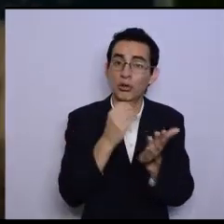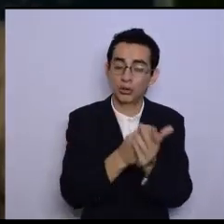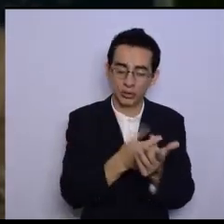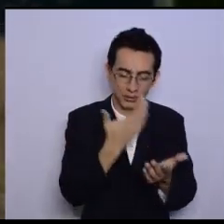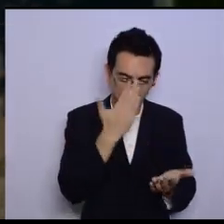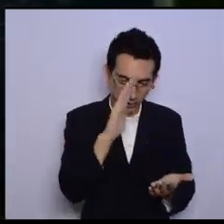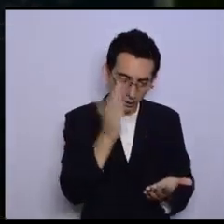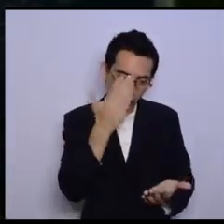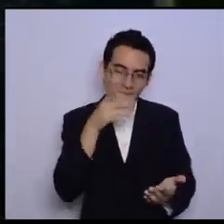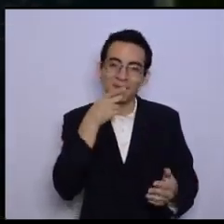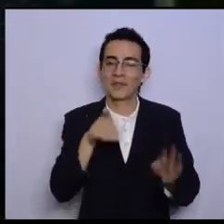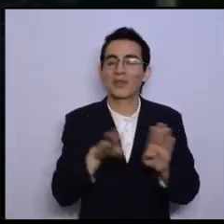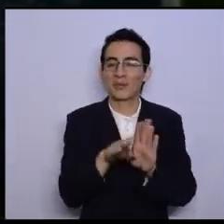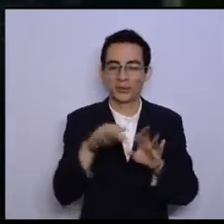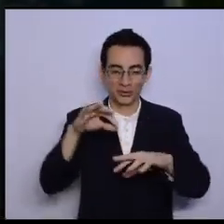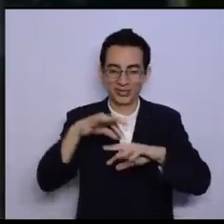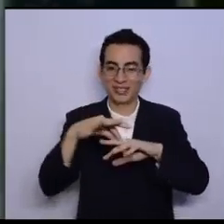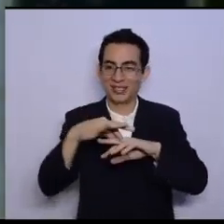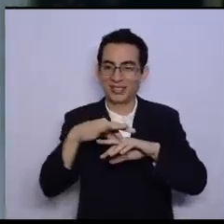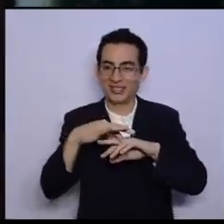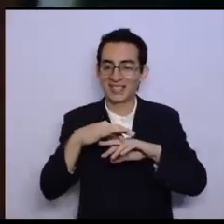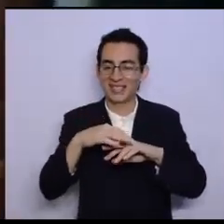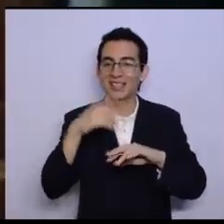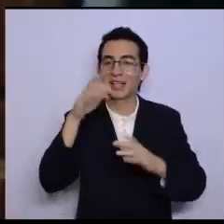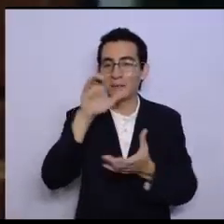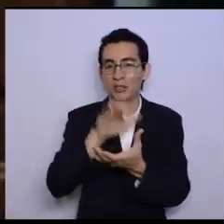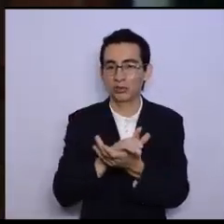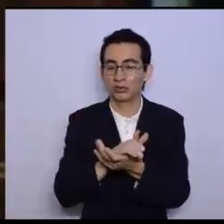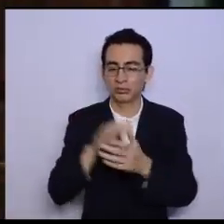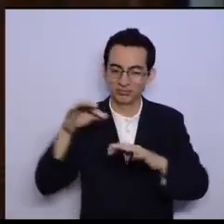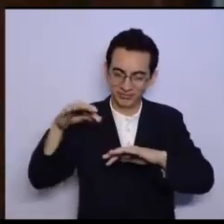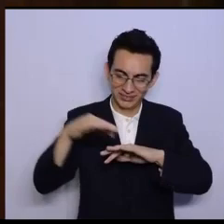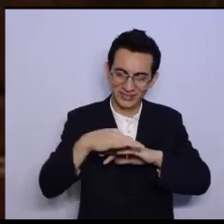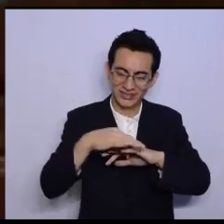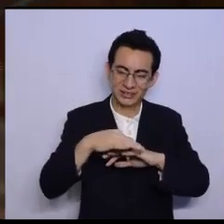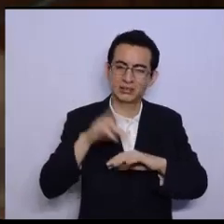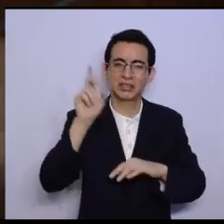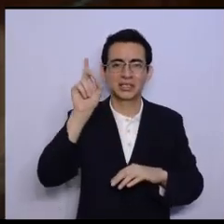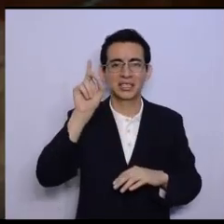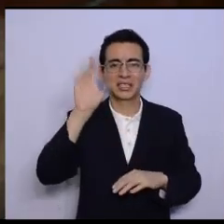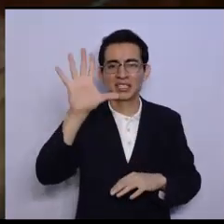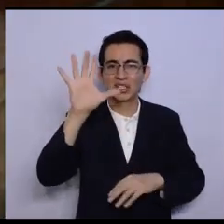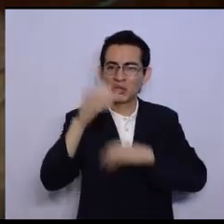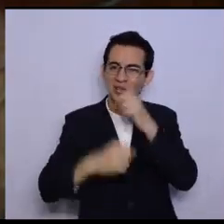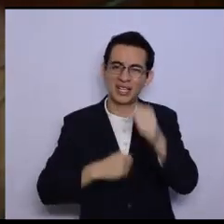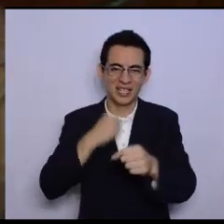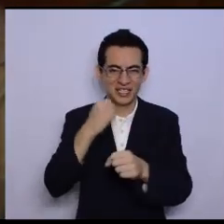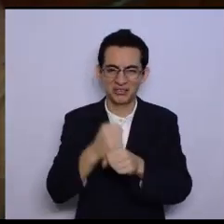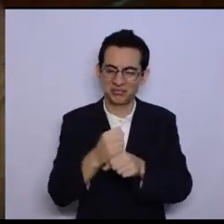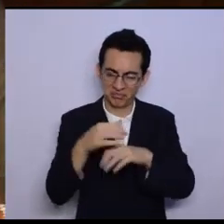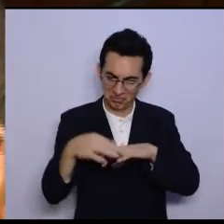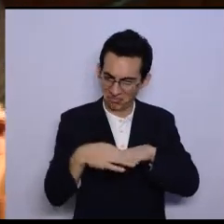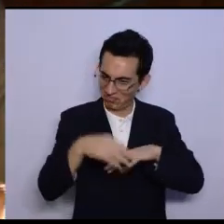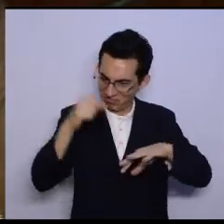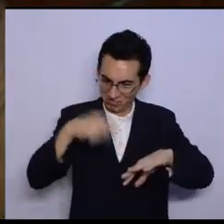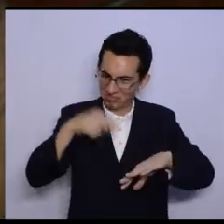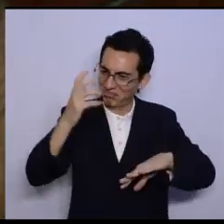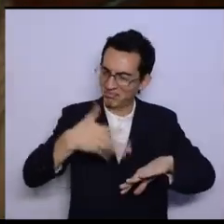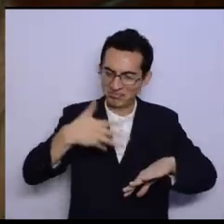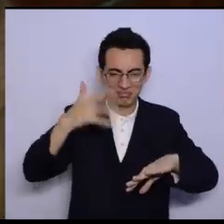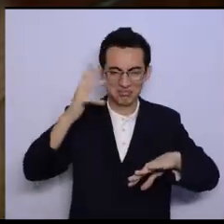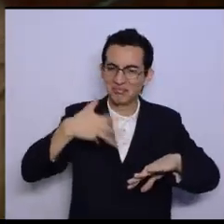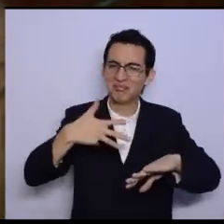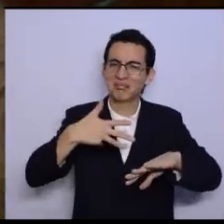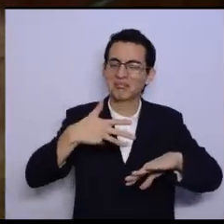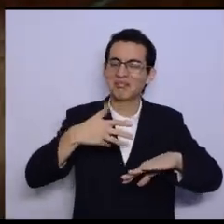aquí mi argolla de 35 años de casado. Nunca me la he quitado, es la misma, es la original. Ahí está,